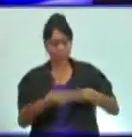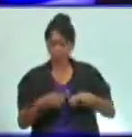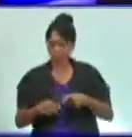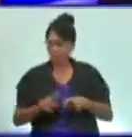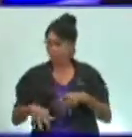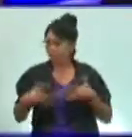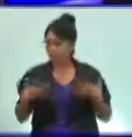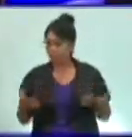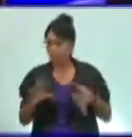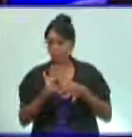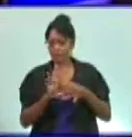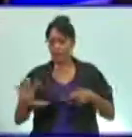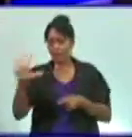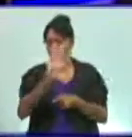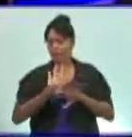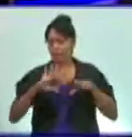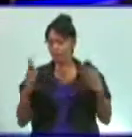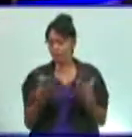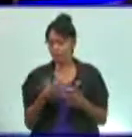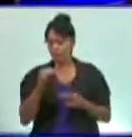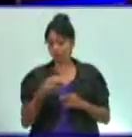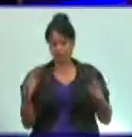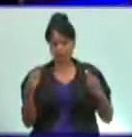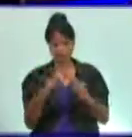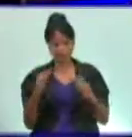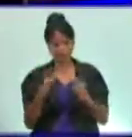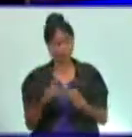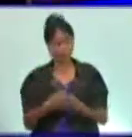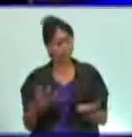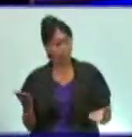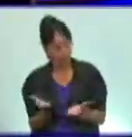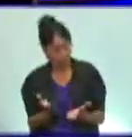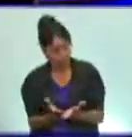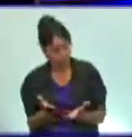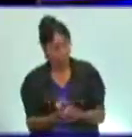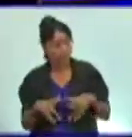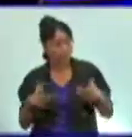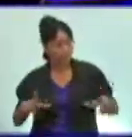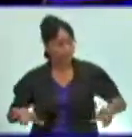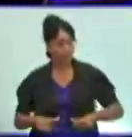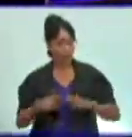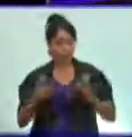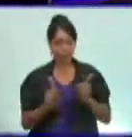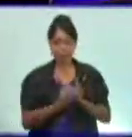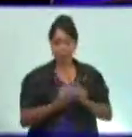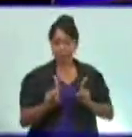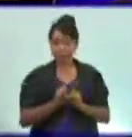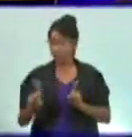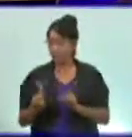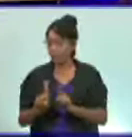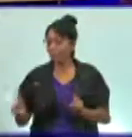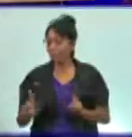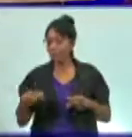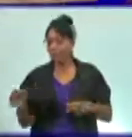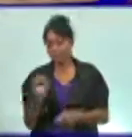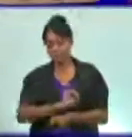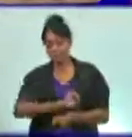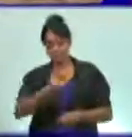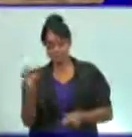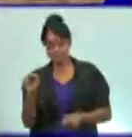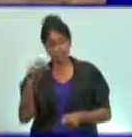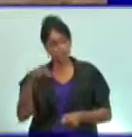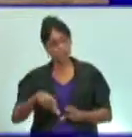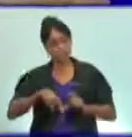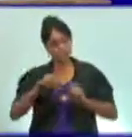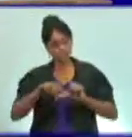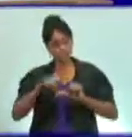que ustedes trabajen desde casa y, por supuesto, cumpliendo con el debido distanciamiento físico, puedan ir venciendo estos